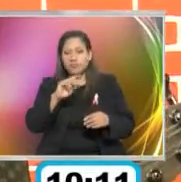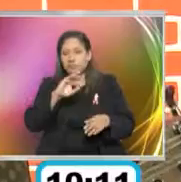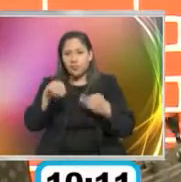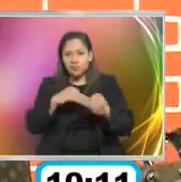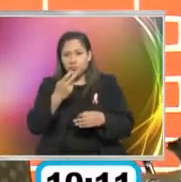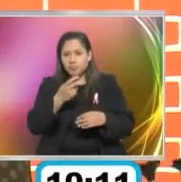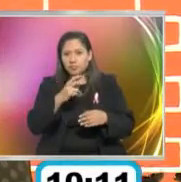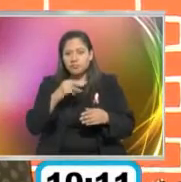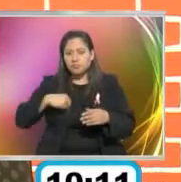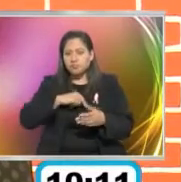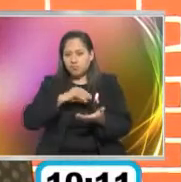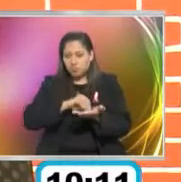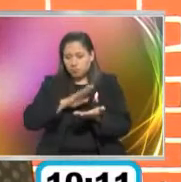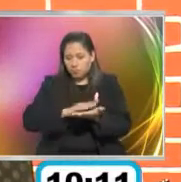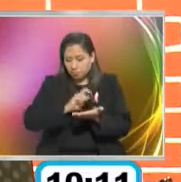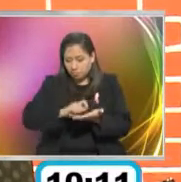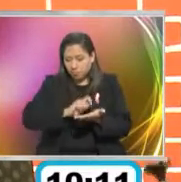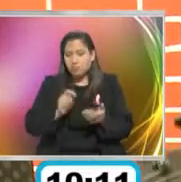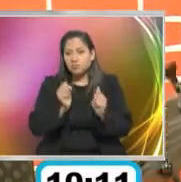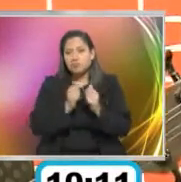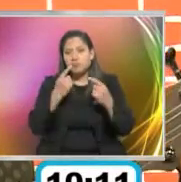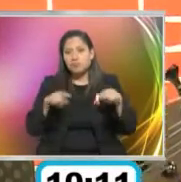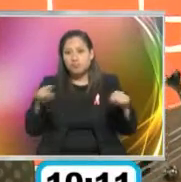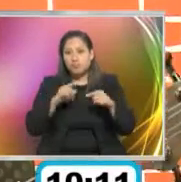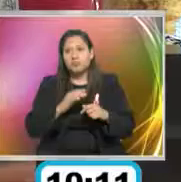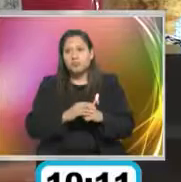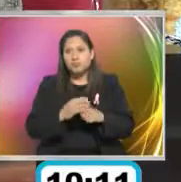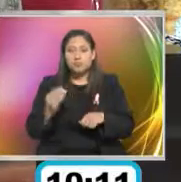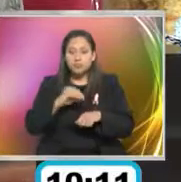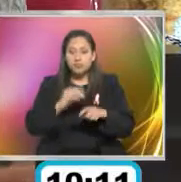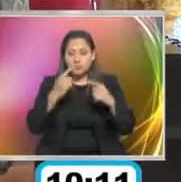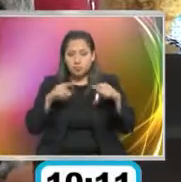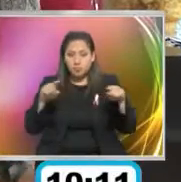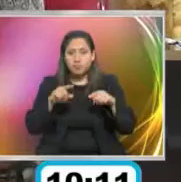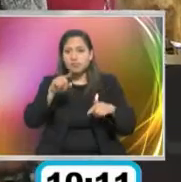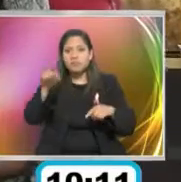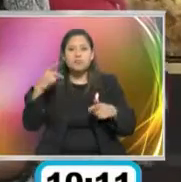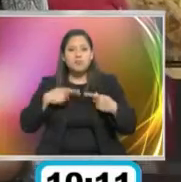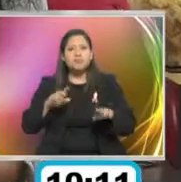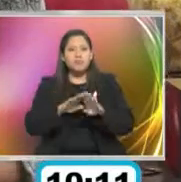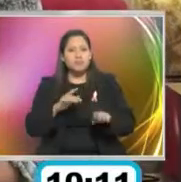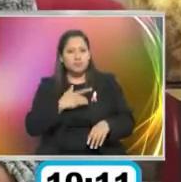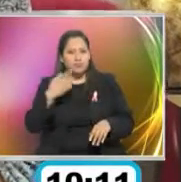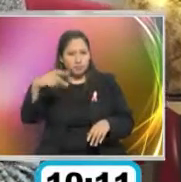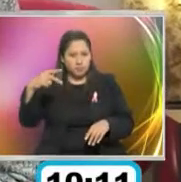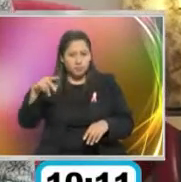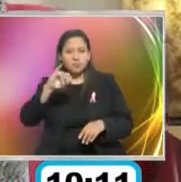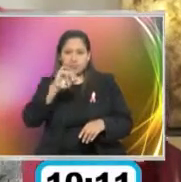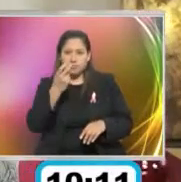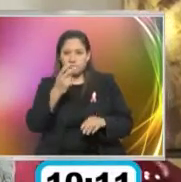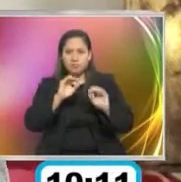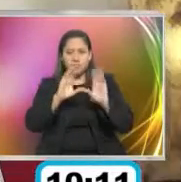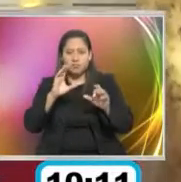Simplemente lo plasmamos con música. ¿Ustedes le ponen música al sentir de la gente de alguna manera entonces? Así es,